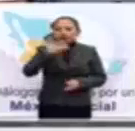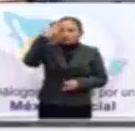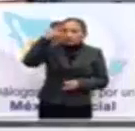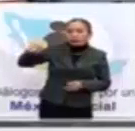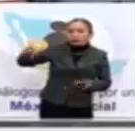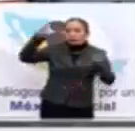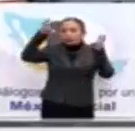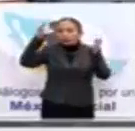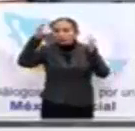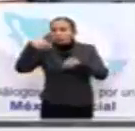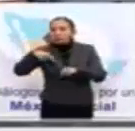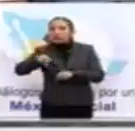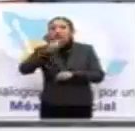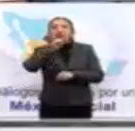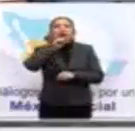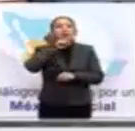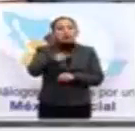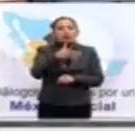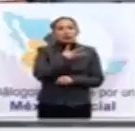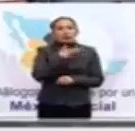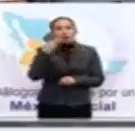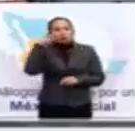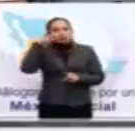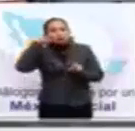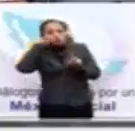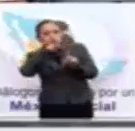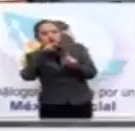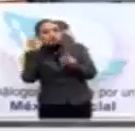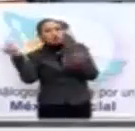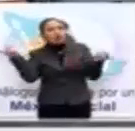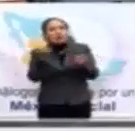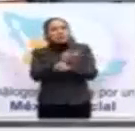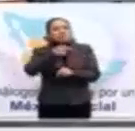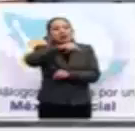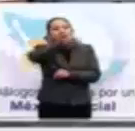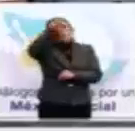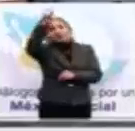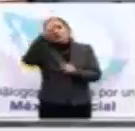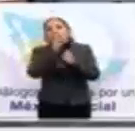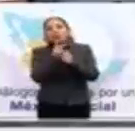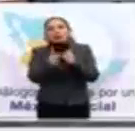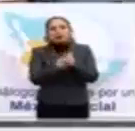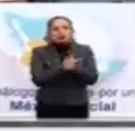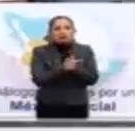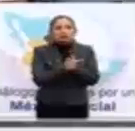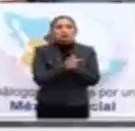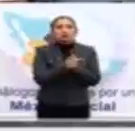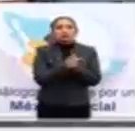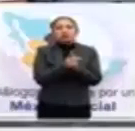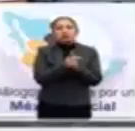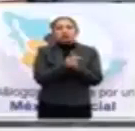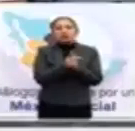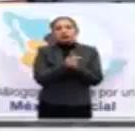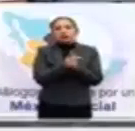conocedores del tema, pero que tienen también una visión de lo que pasa en otros países,